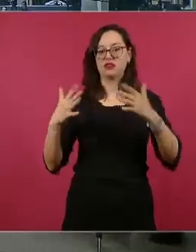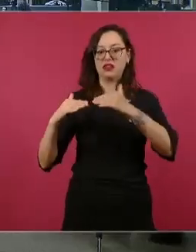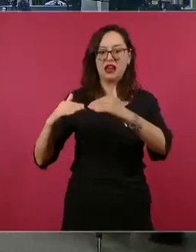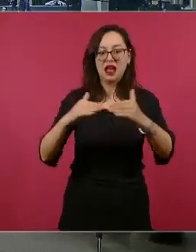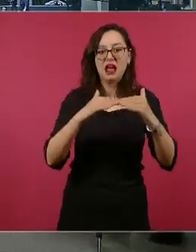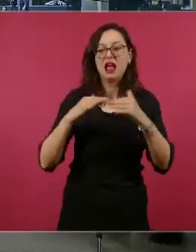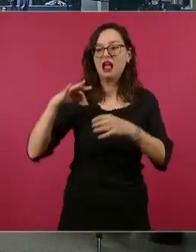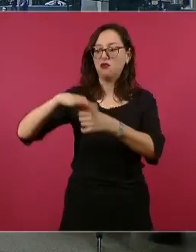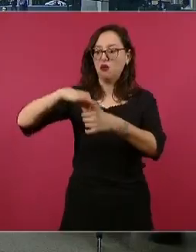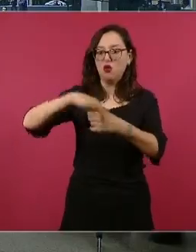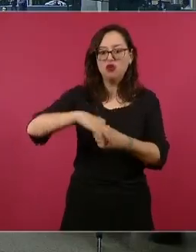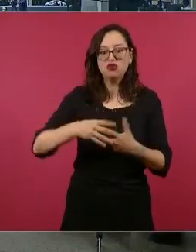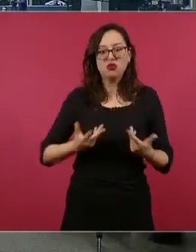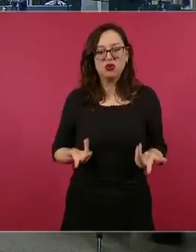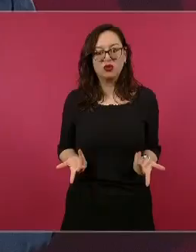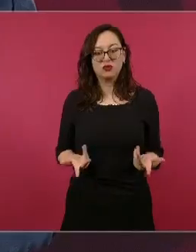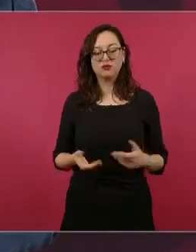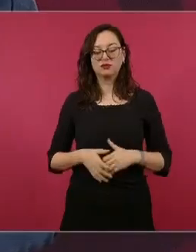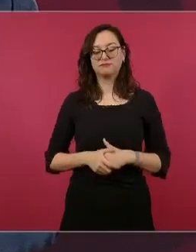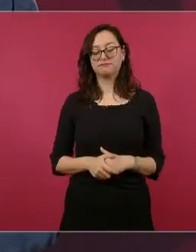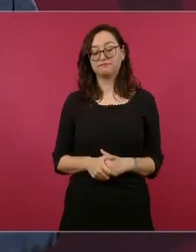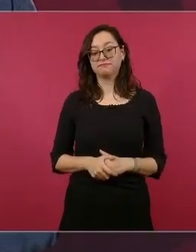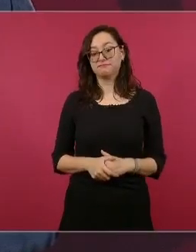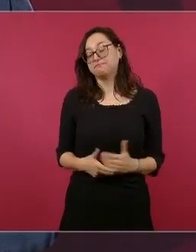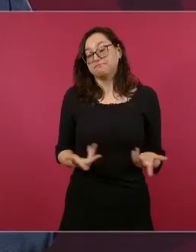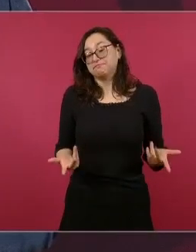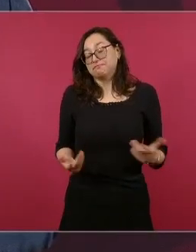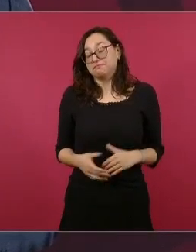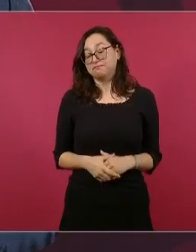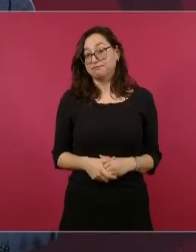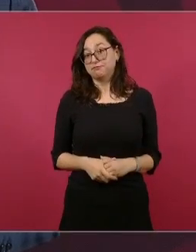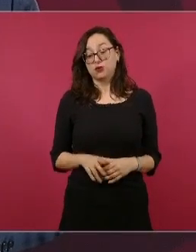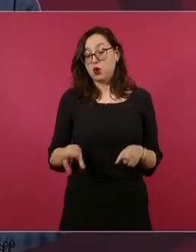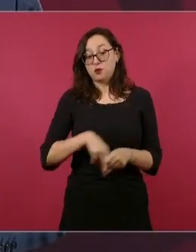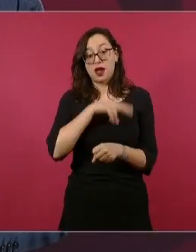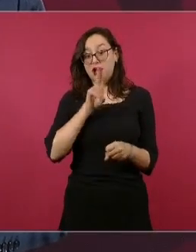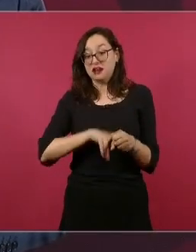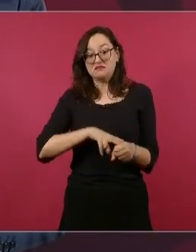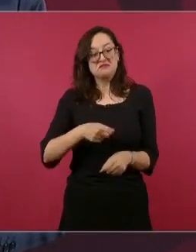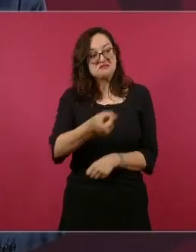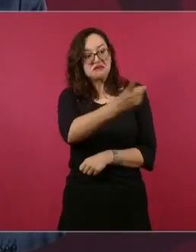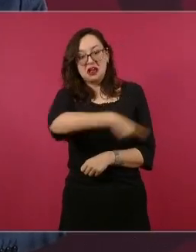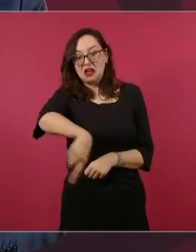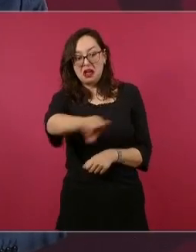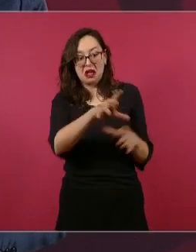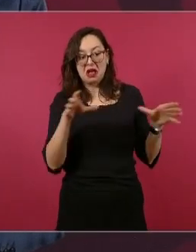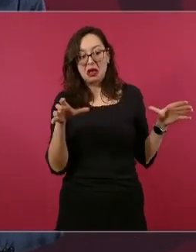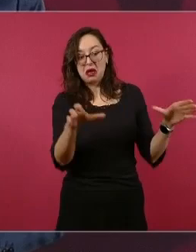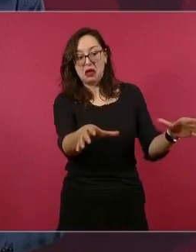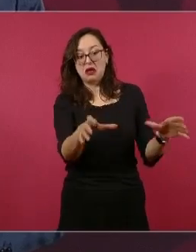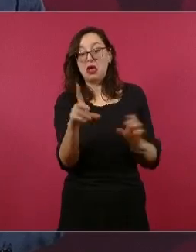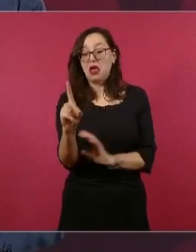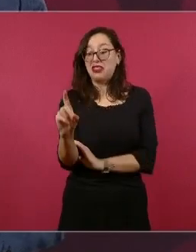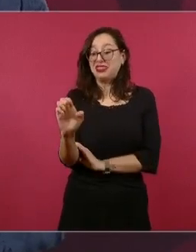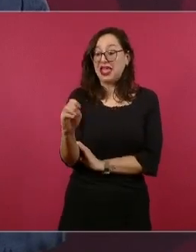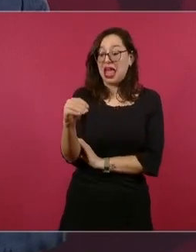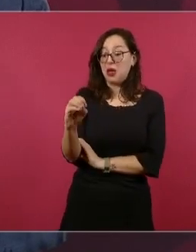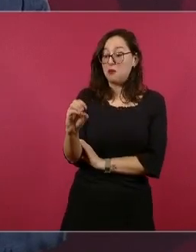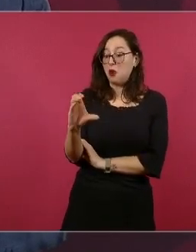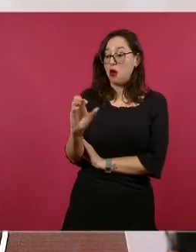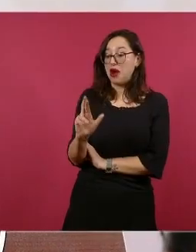demócratas realmente o sea fingen